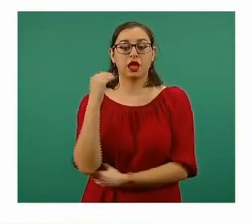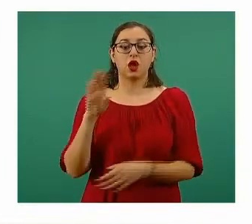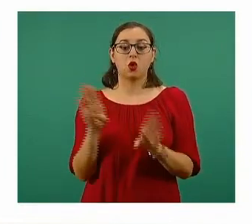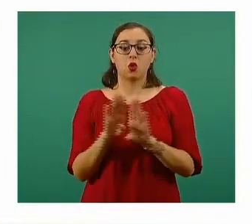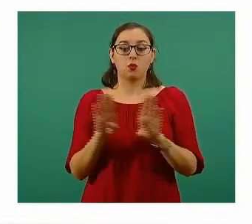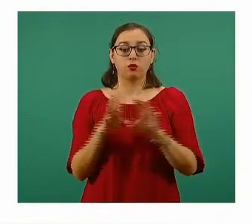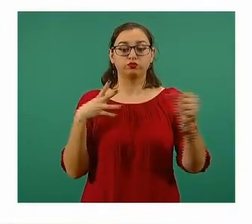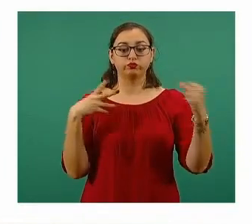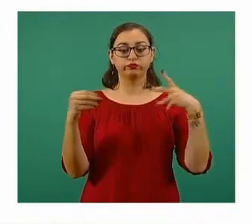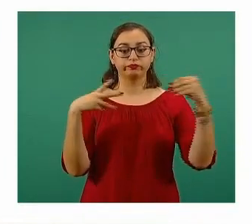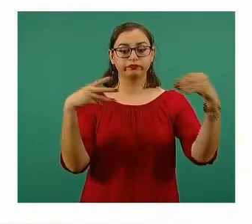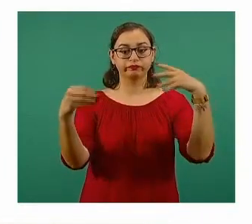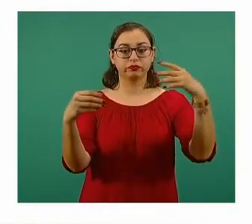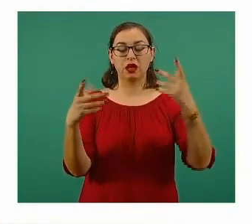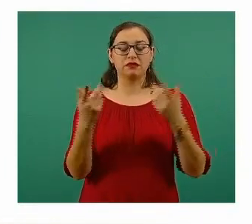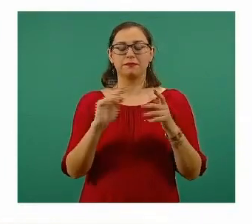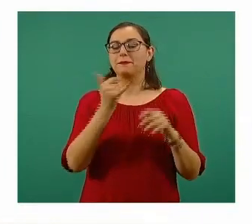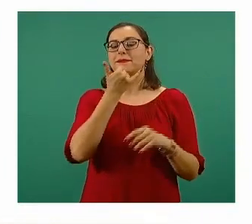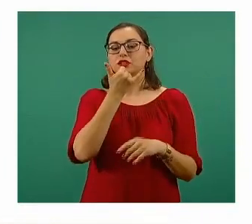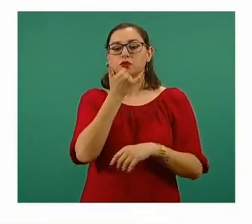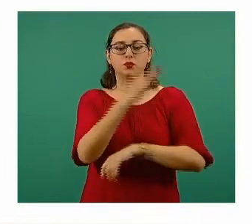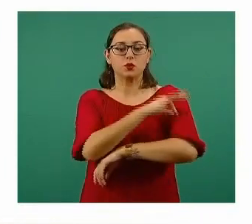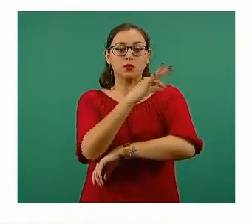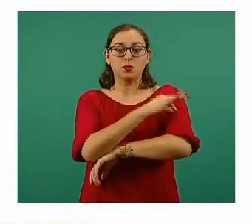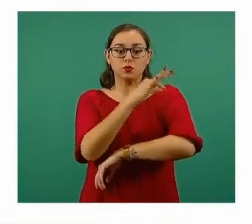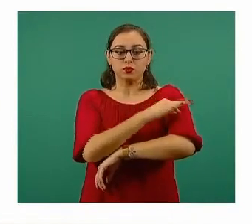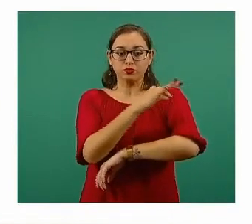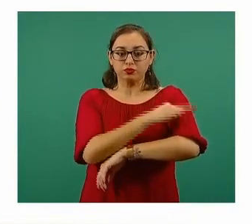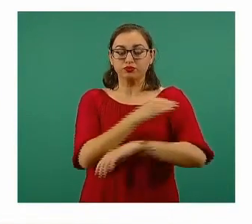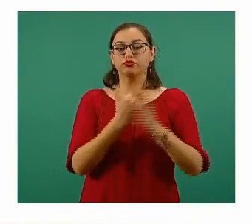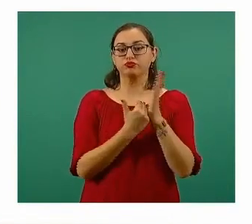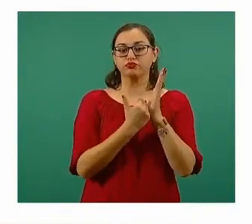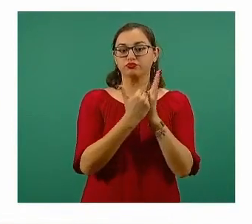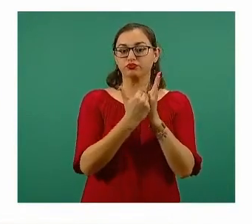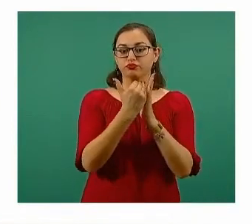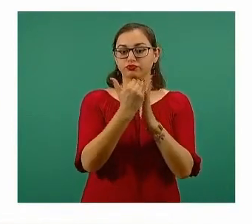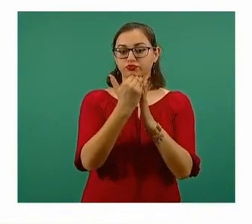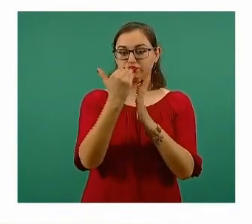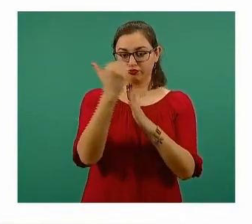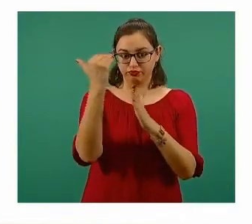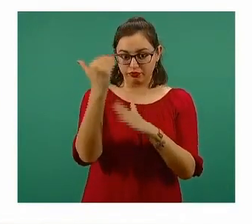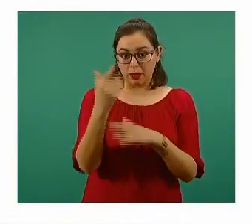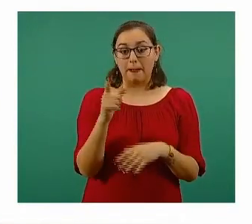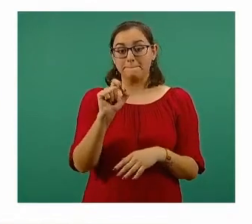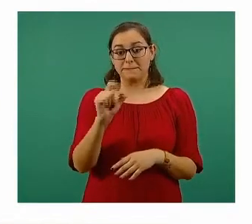inclinación de esta línea, quiere decir que estamos vacunando más rápidamente.